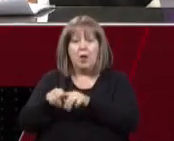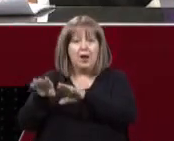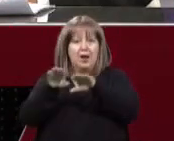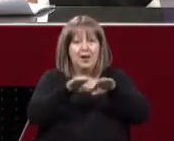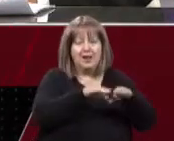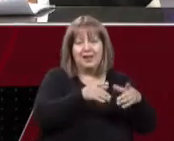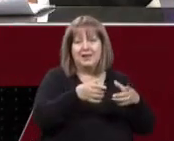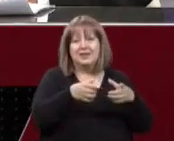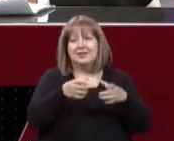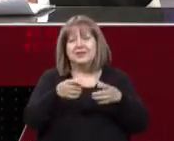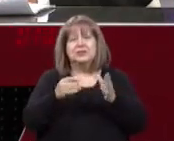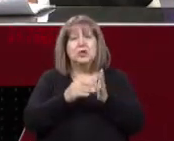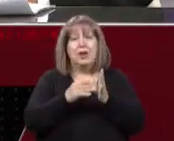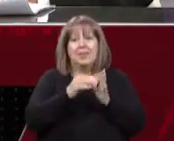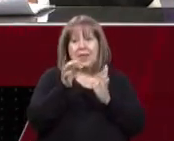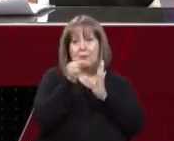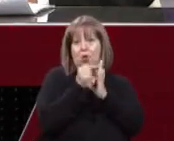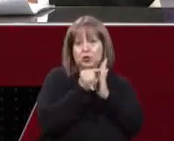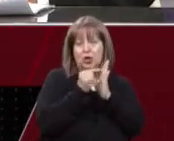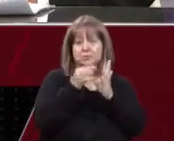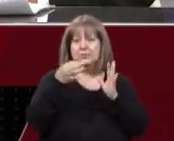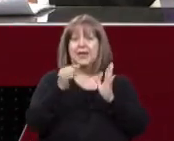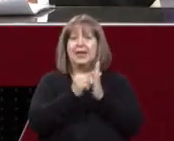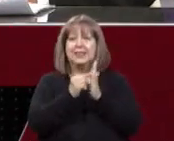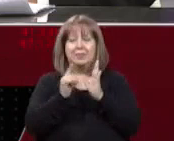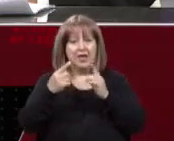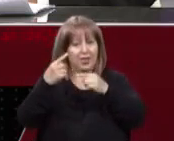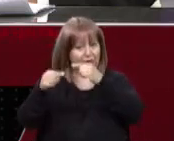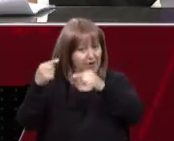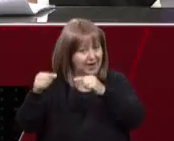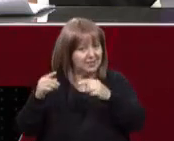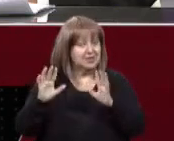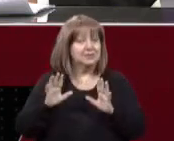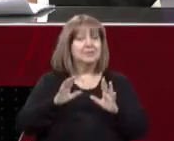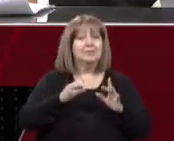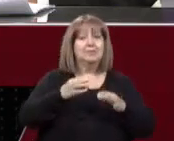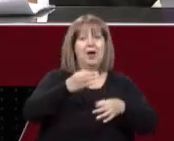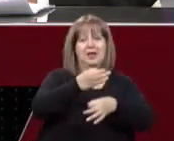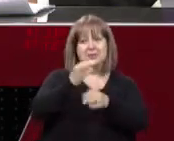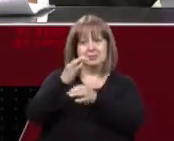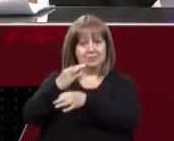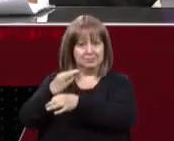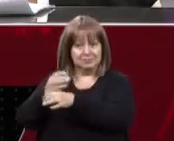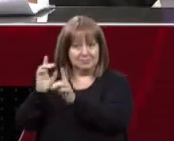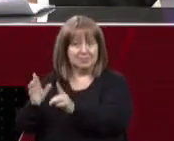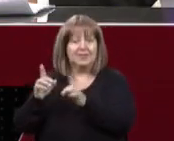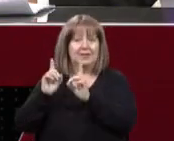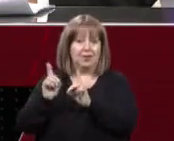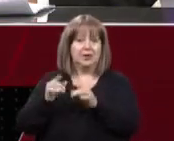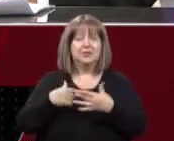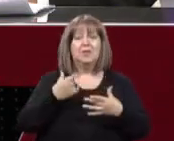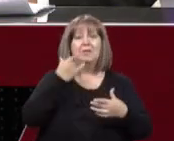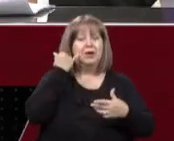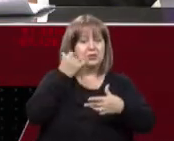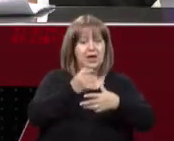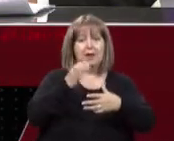con particularidades en componentes específicos, claro, o en ítems específicos de los trabajadores de la educación, pero en términos generales es sumar